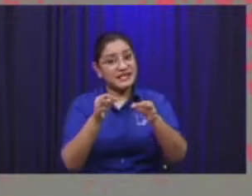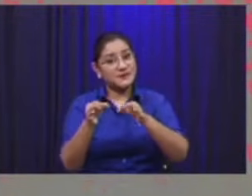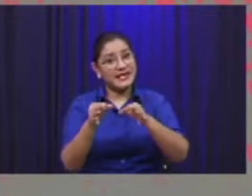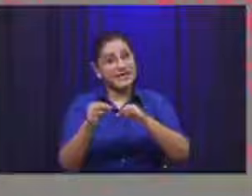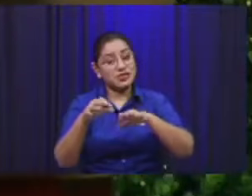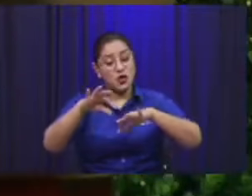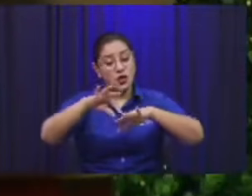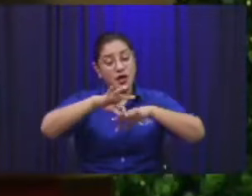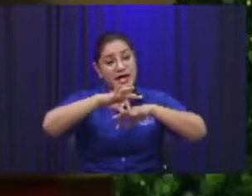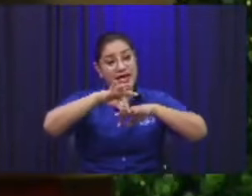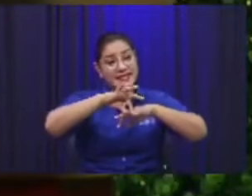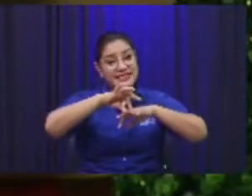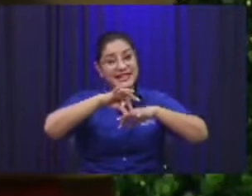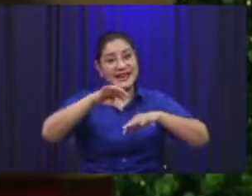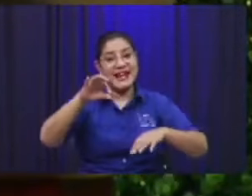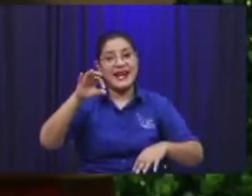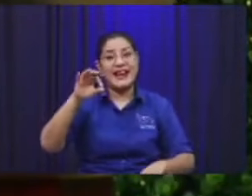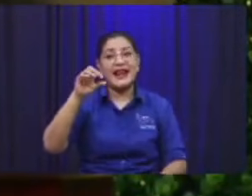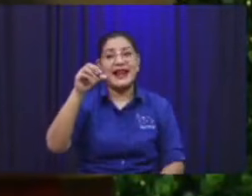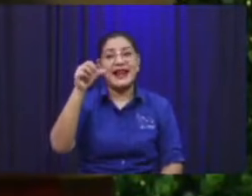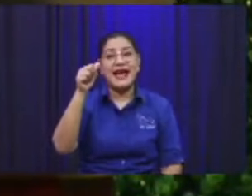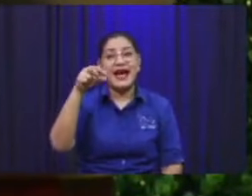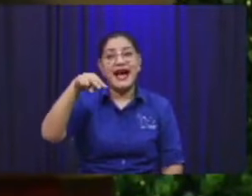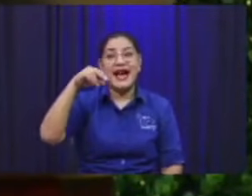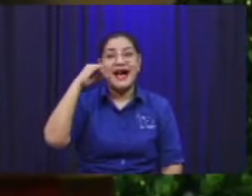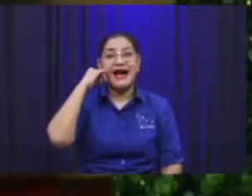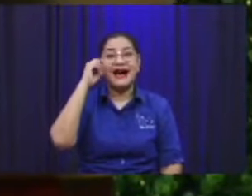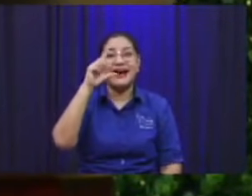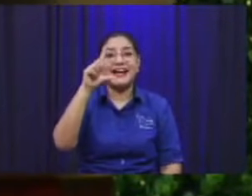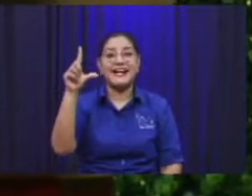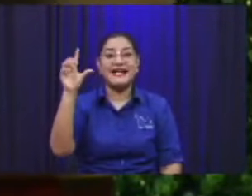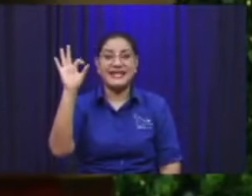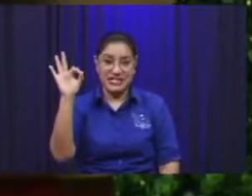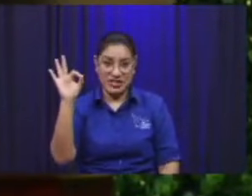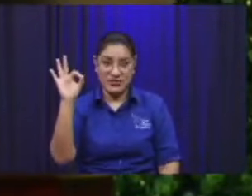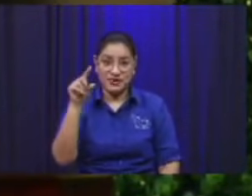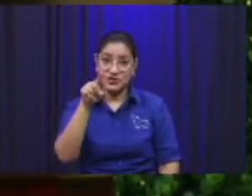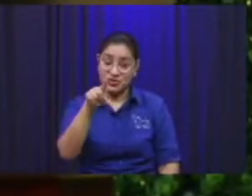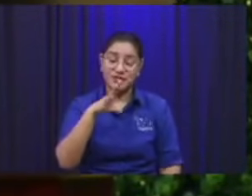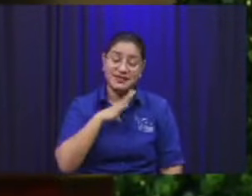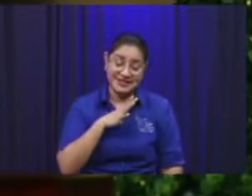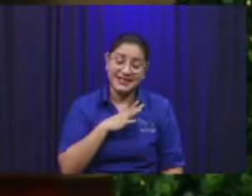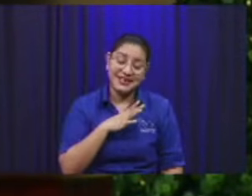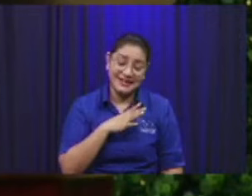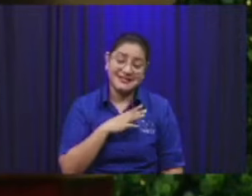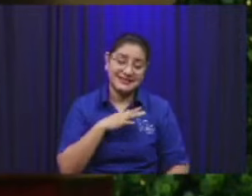cuando vas a salir de esta tierra cuando vas a salir este mundo tienes que tener un anillo